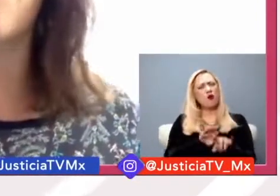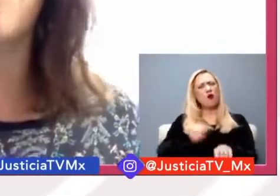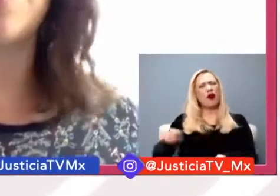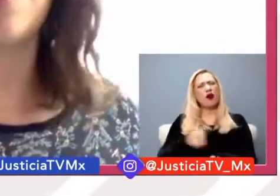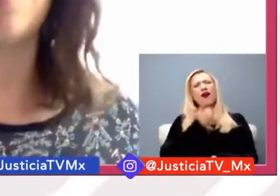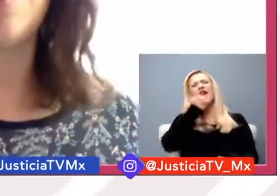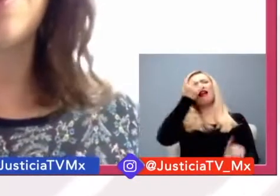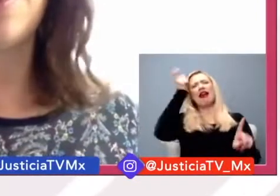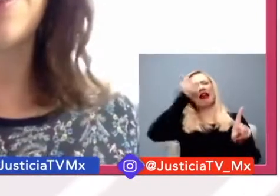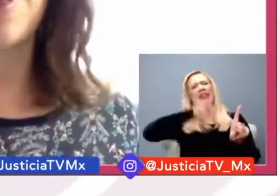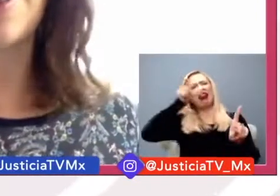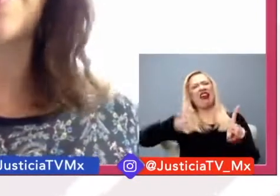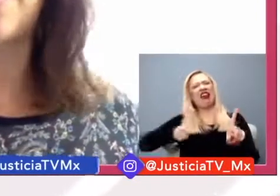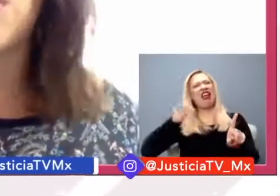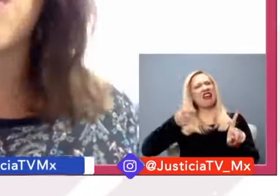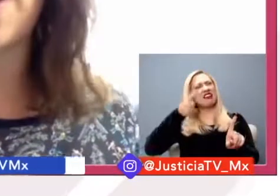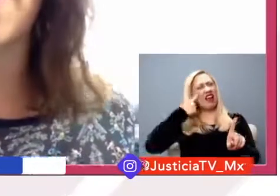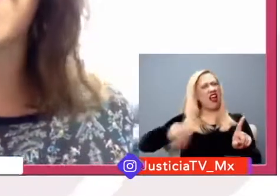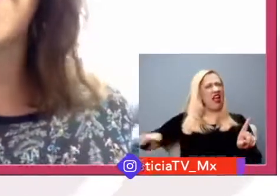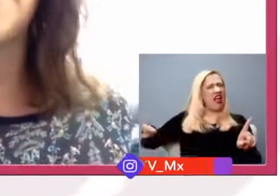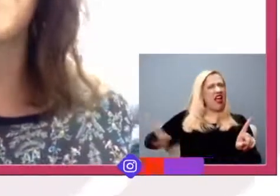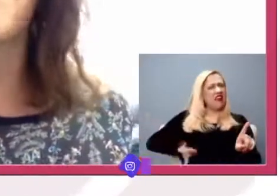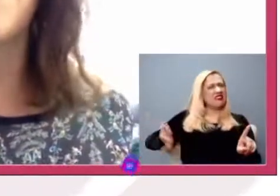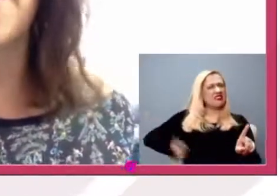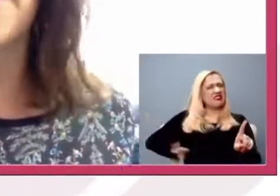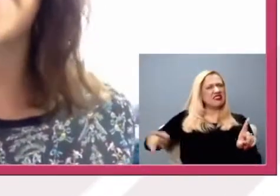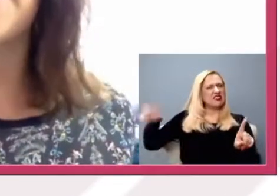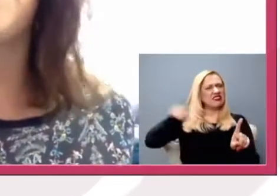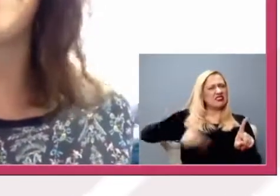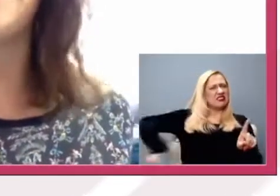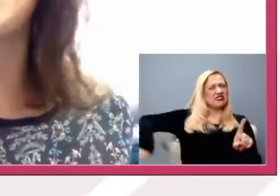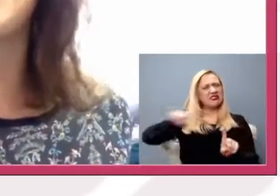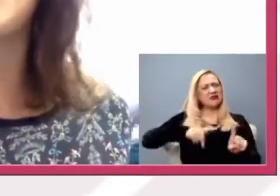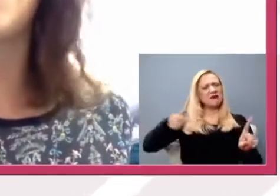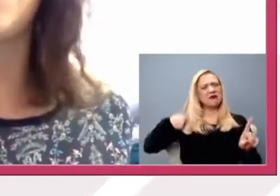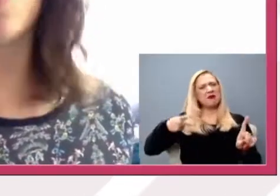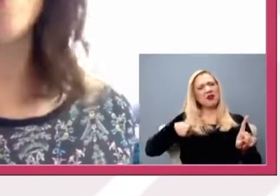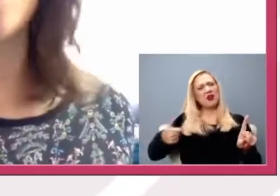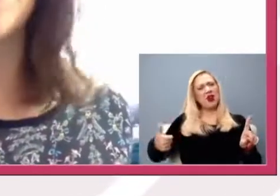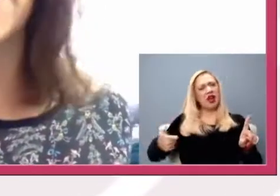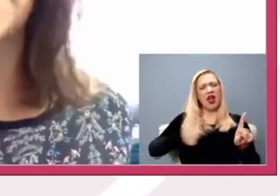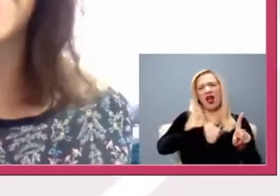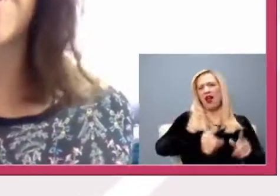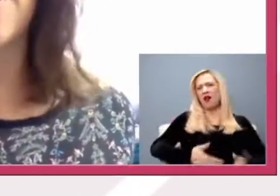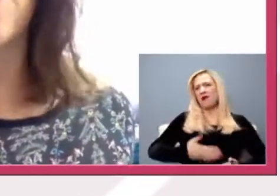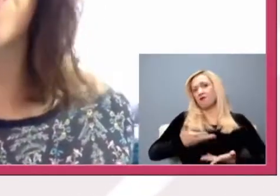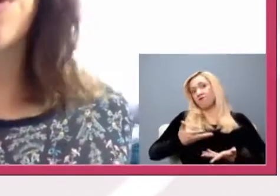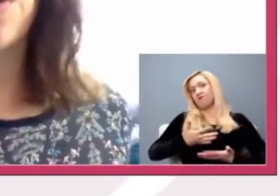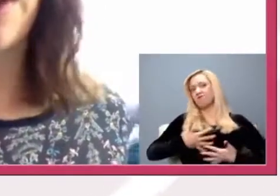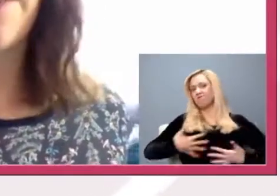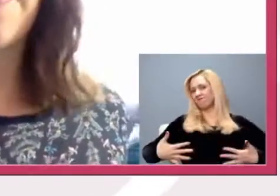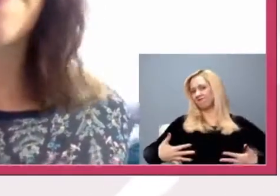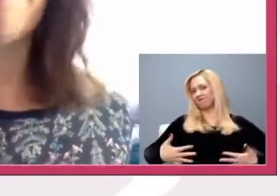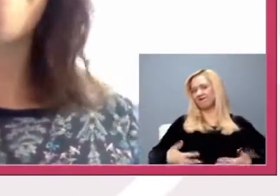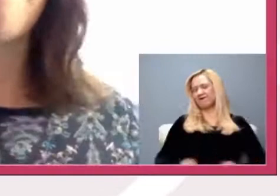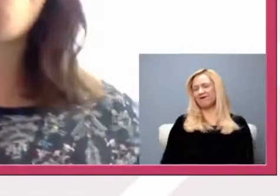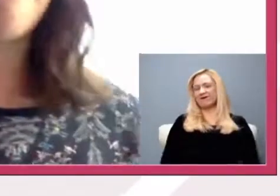que fomentan y que articulan esta forma de discriminación sobre los cuerpos, que es la